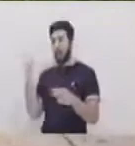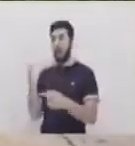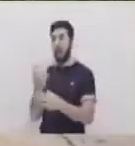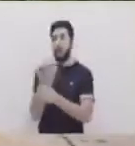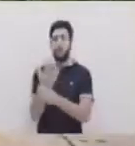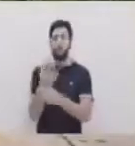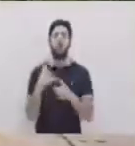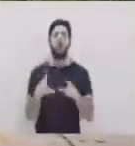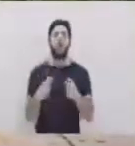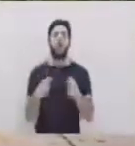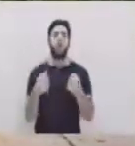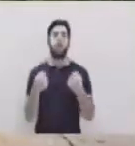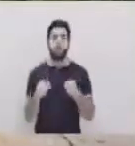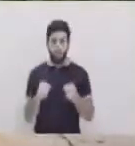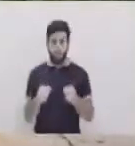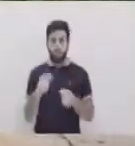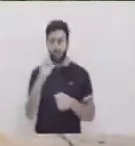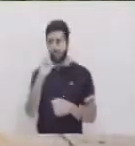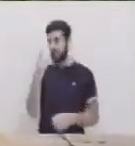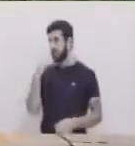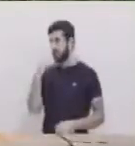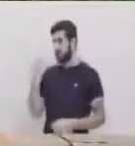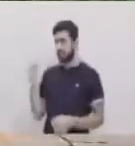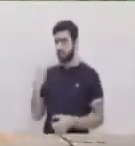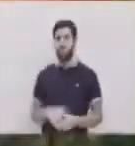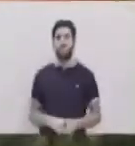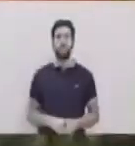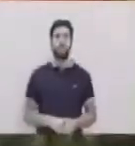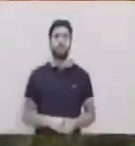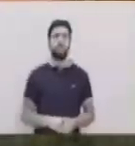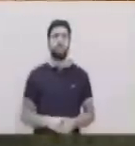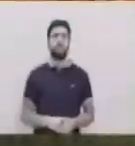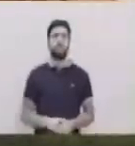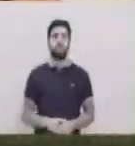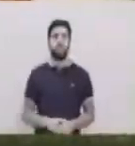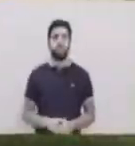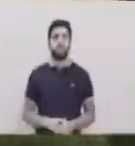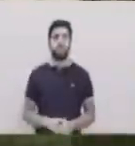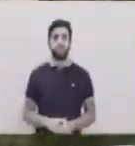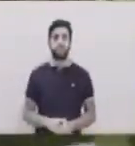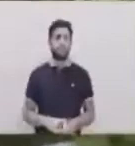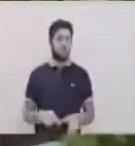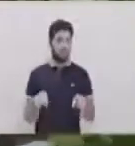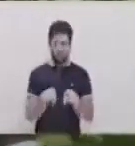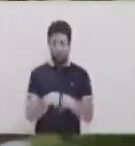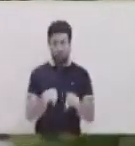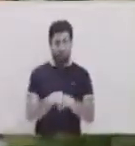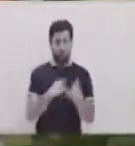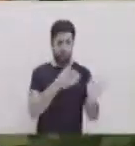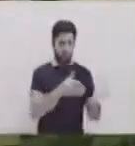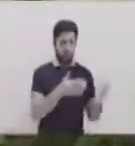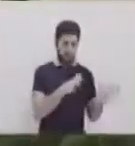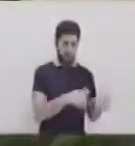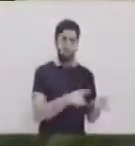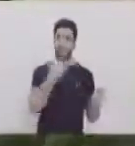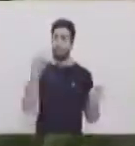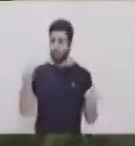mi mano salga arriba, no abajo. el lado débil, de igual